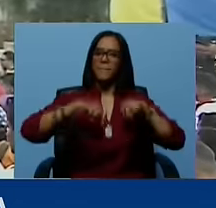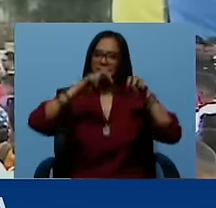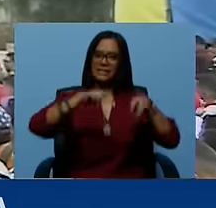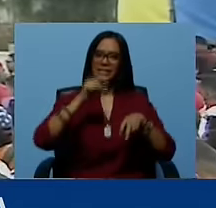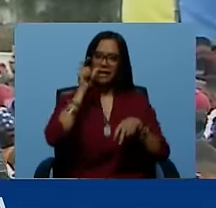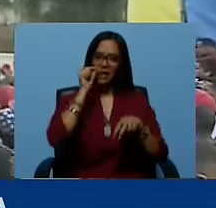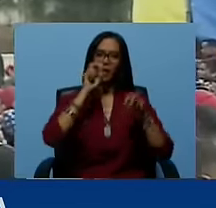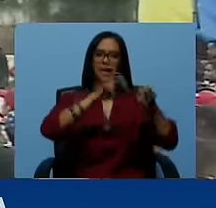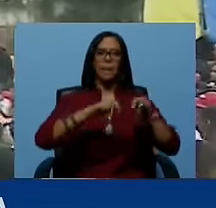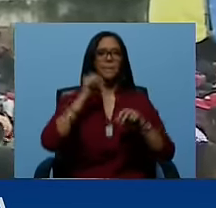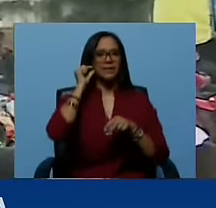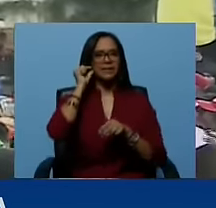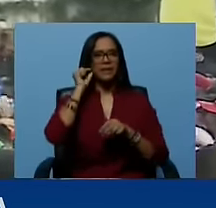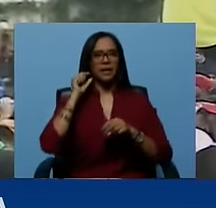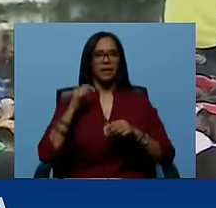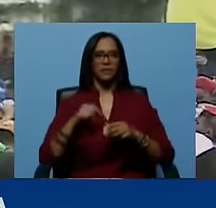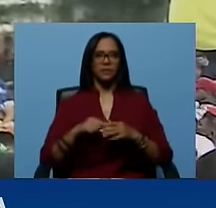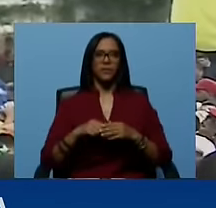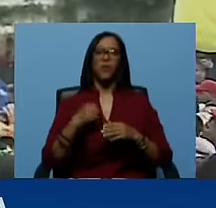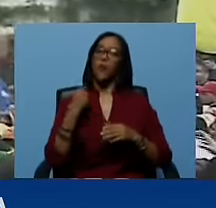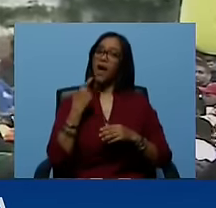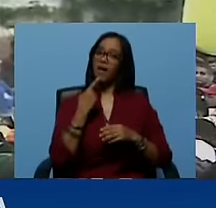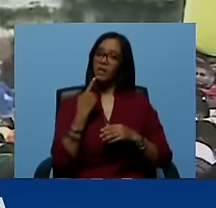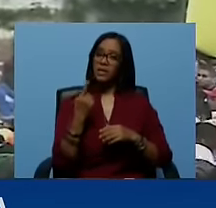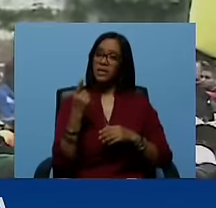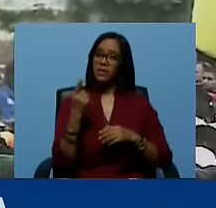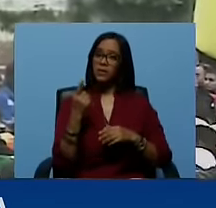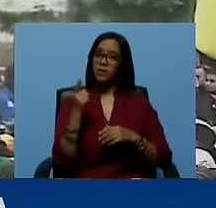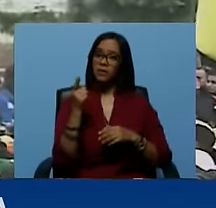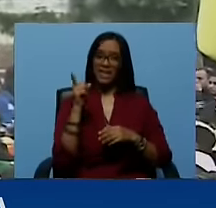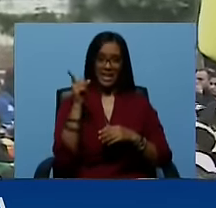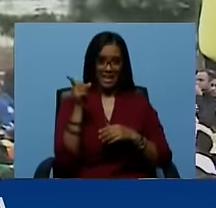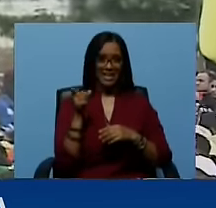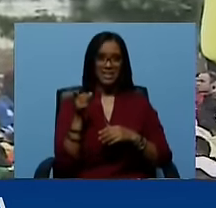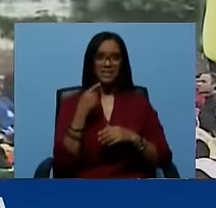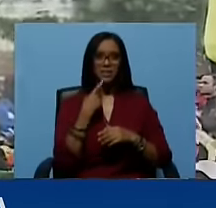campesina. Cuando él dijo eso,